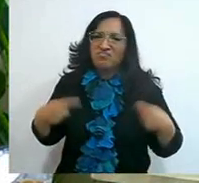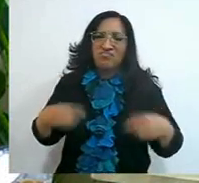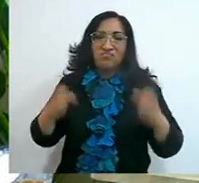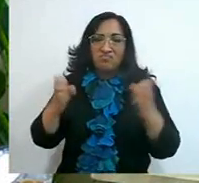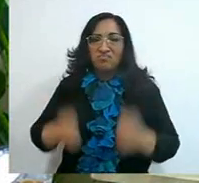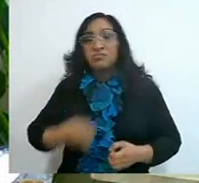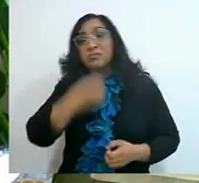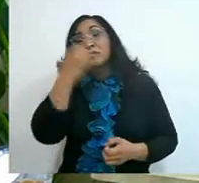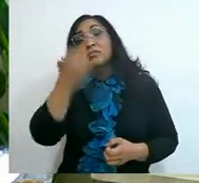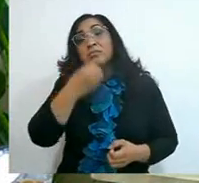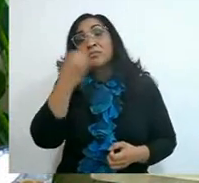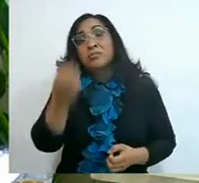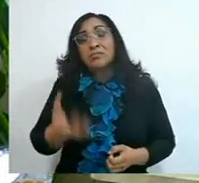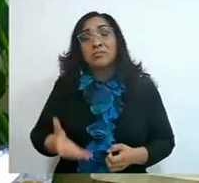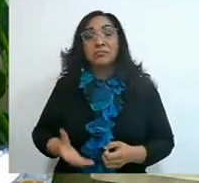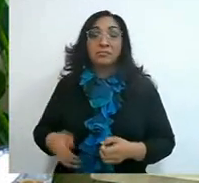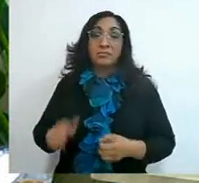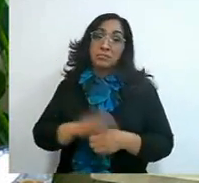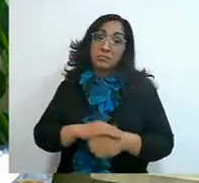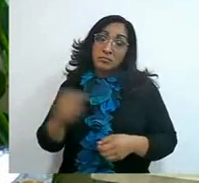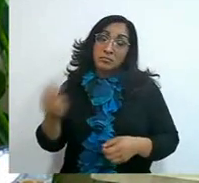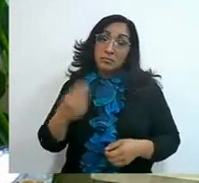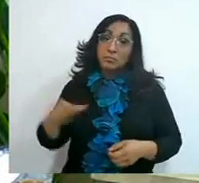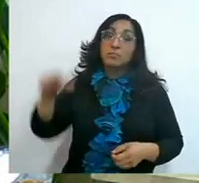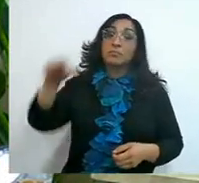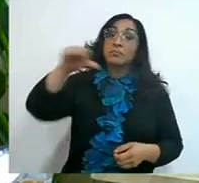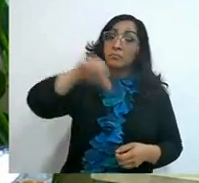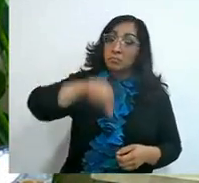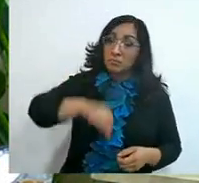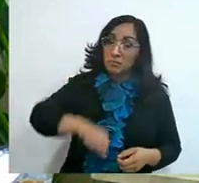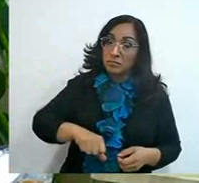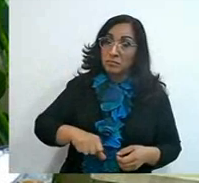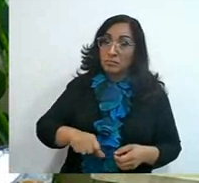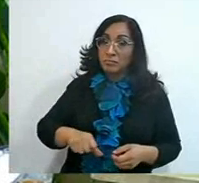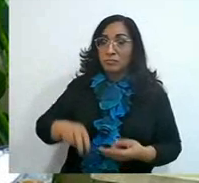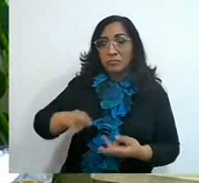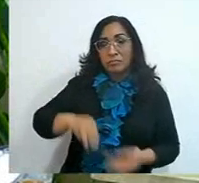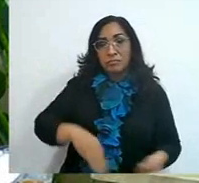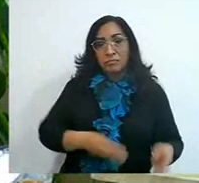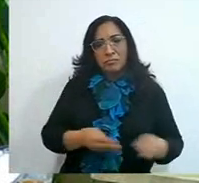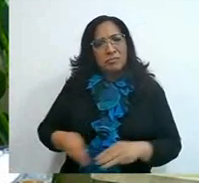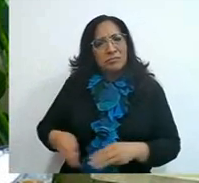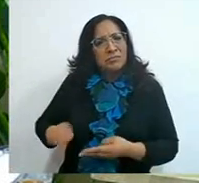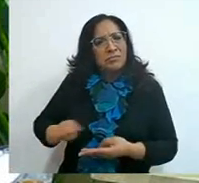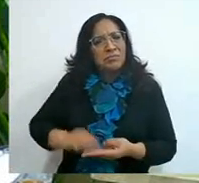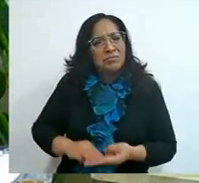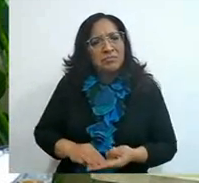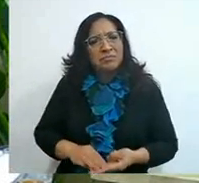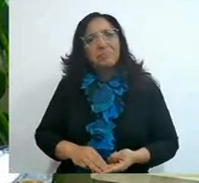Como este tipo de cosas hoy se mueve en la iglesia de la Odisea.